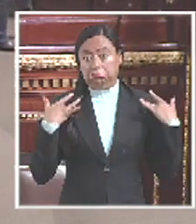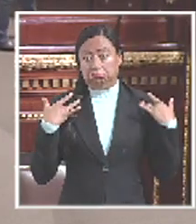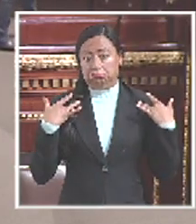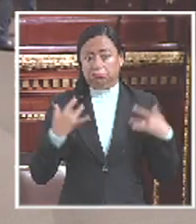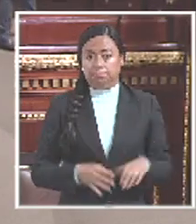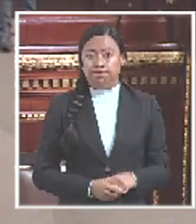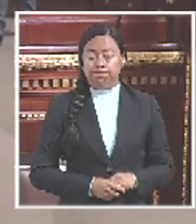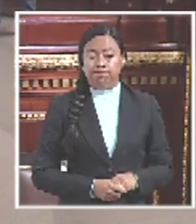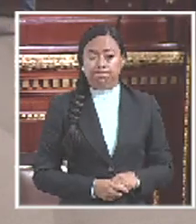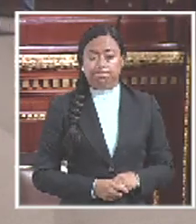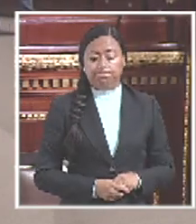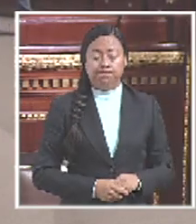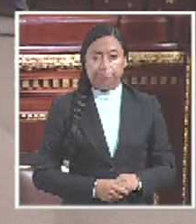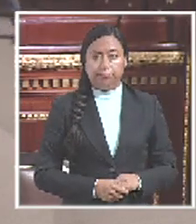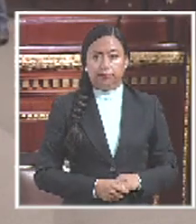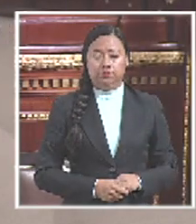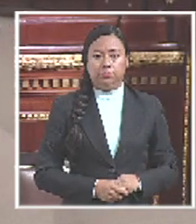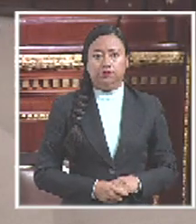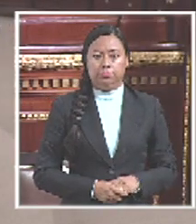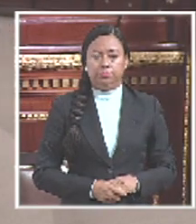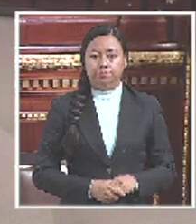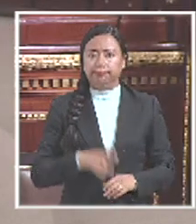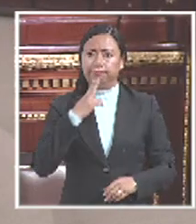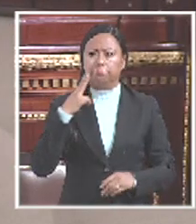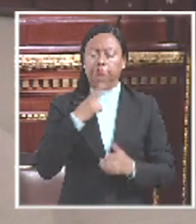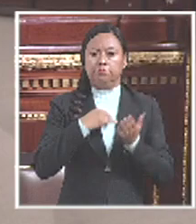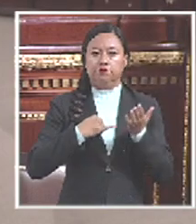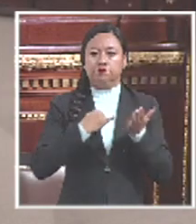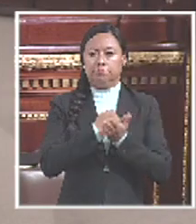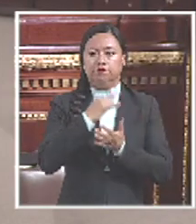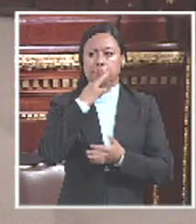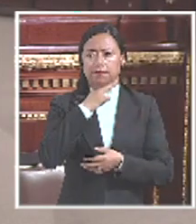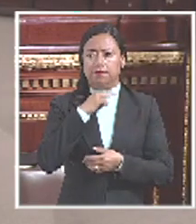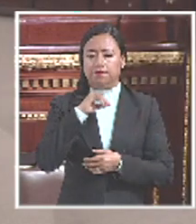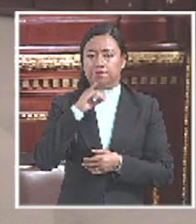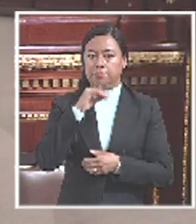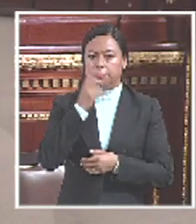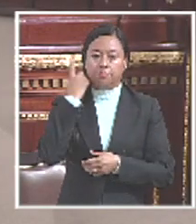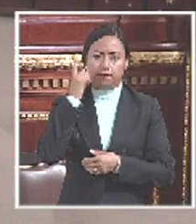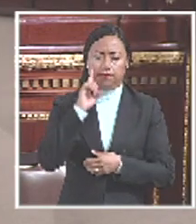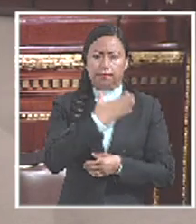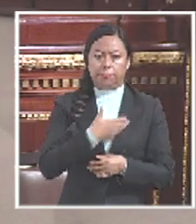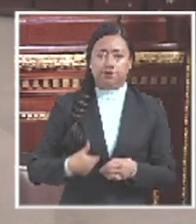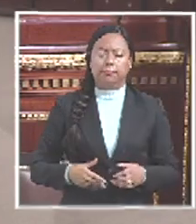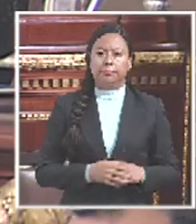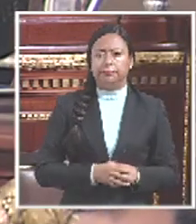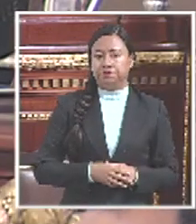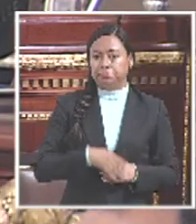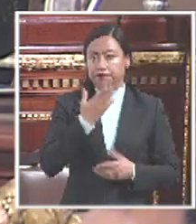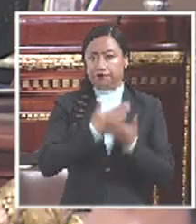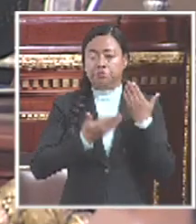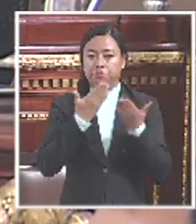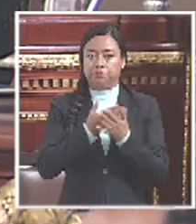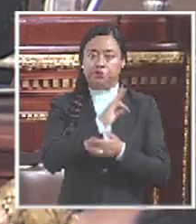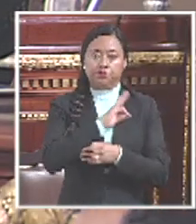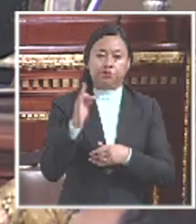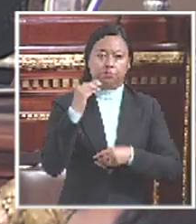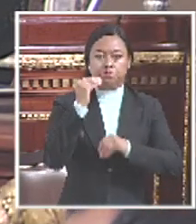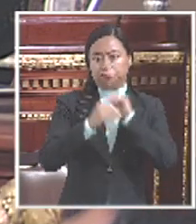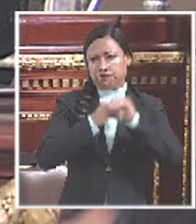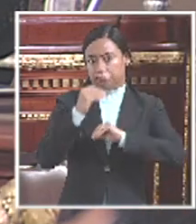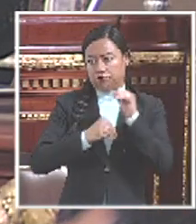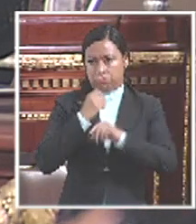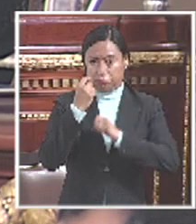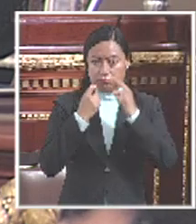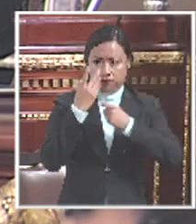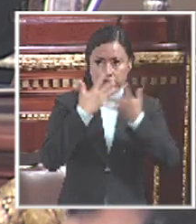¿Abstenciones? Se considera urgente llevar resolución, diputada presidenta. Esta discusión, la proposición, ¿existen oradores en